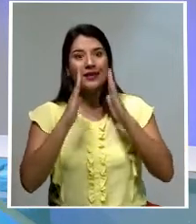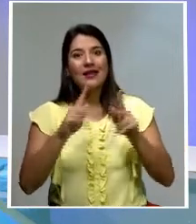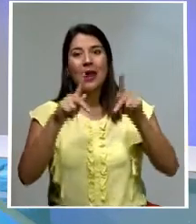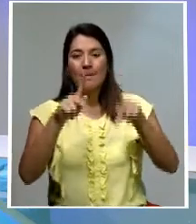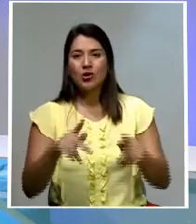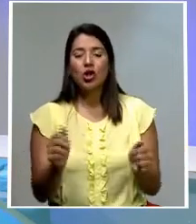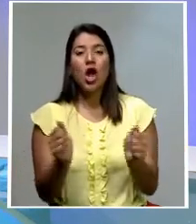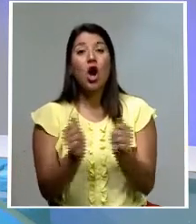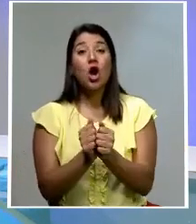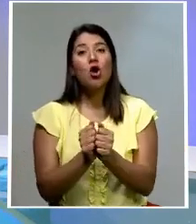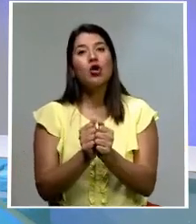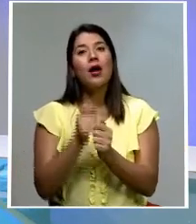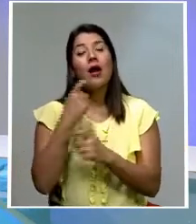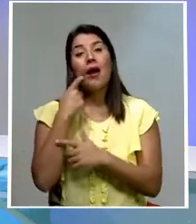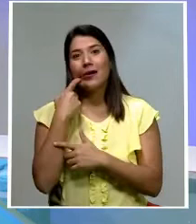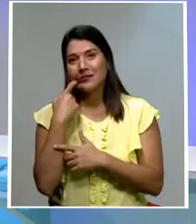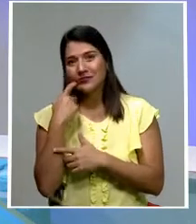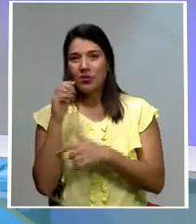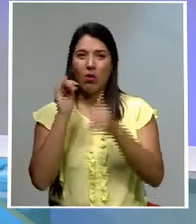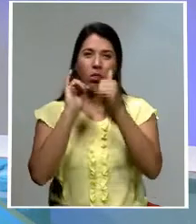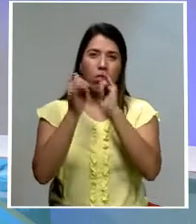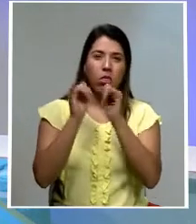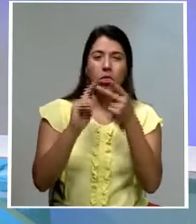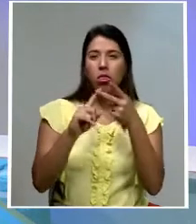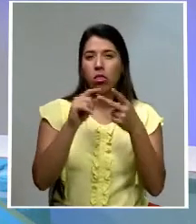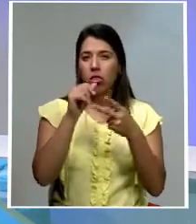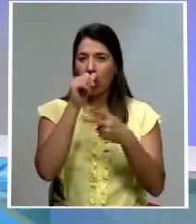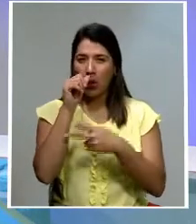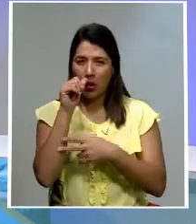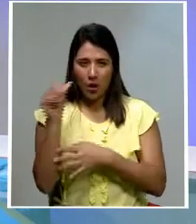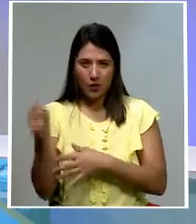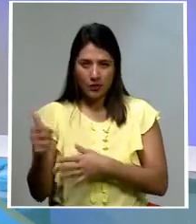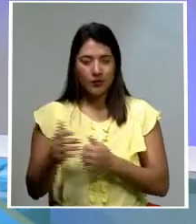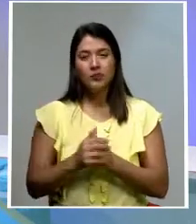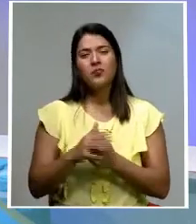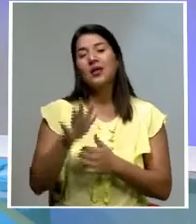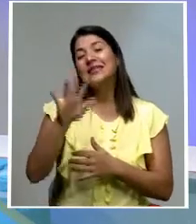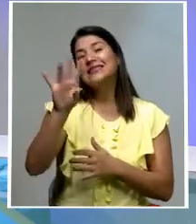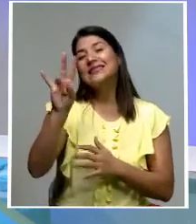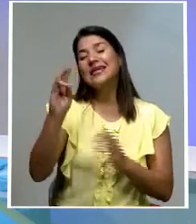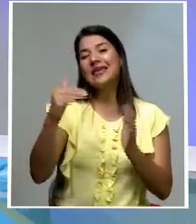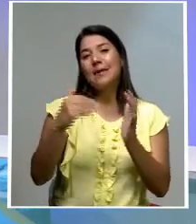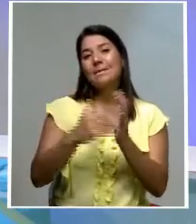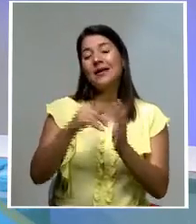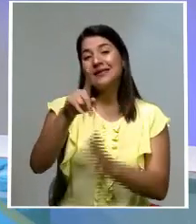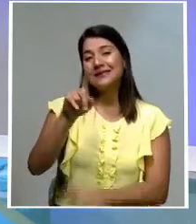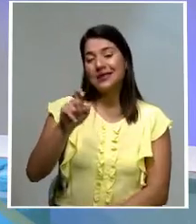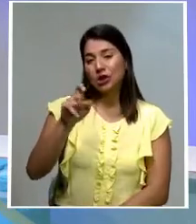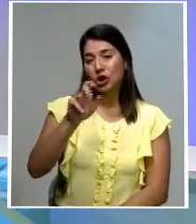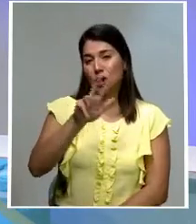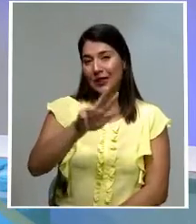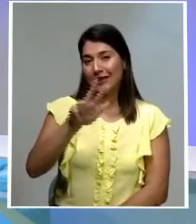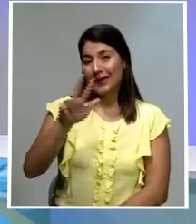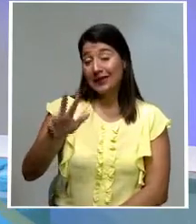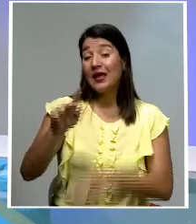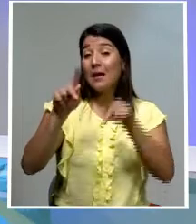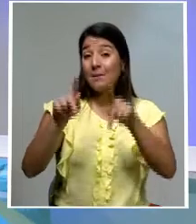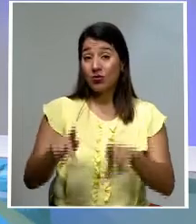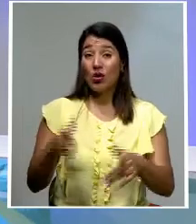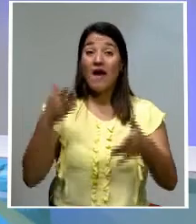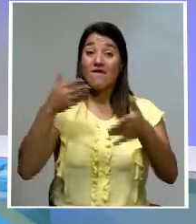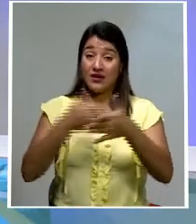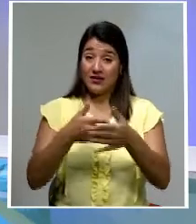recorte presupuestario. Al menos 7.133 personas se verán perjudicadas con